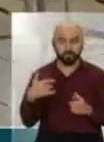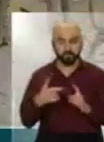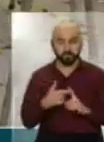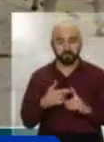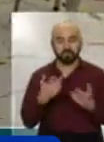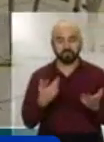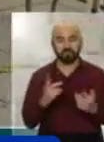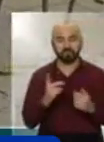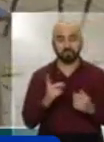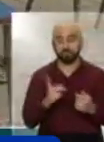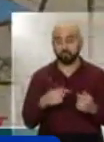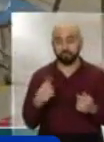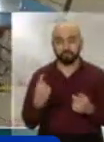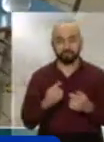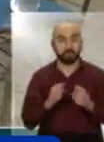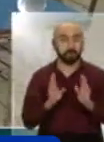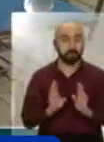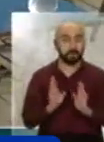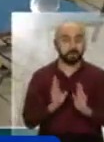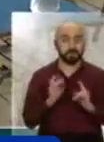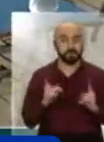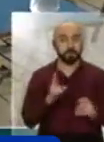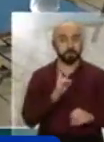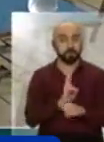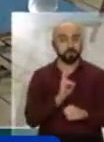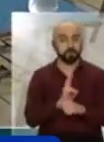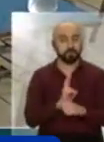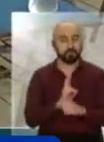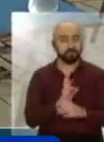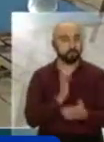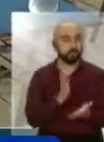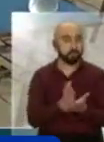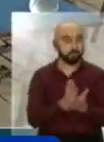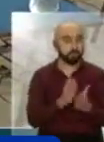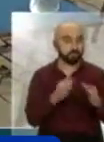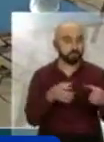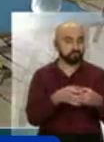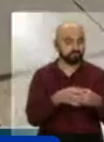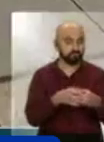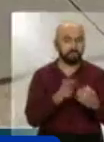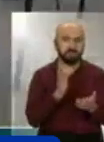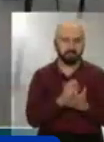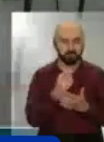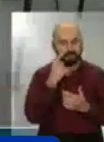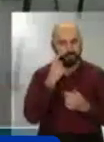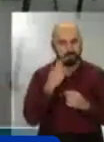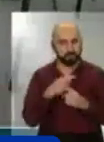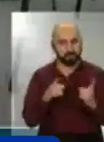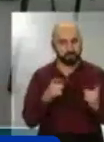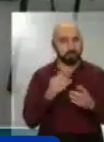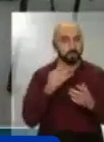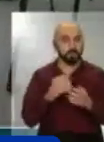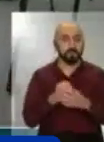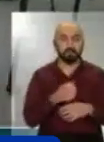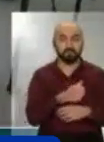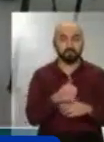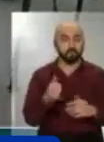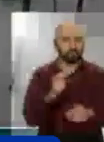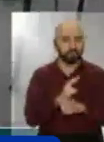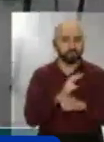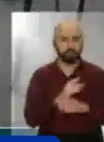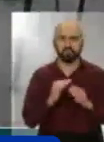nosotros esperamos que el colegio profesores alguna distinción porque los profesores han estado todos muy a la altura del desafío